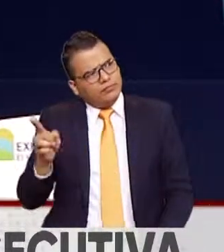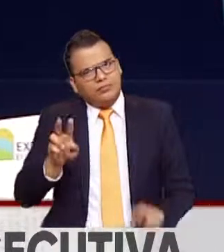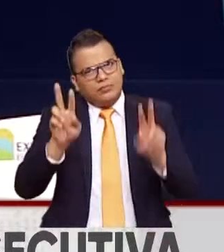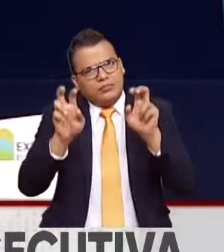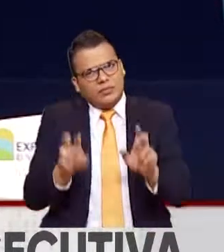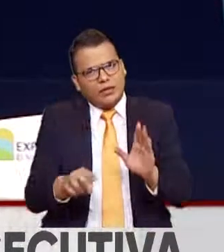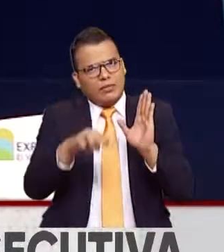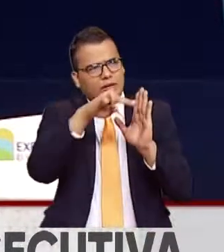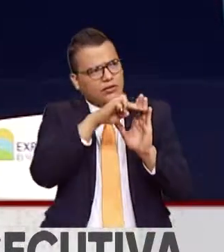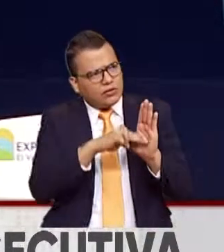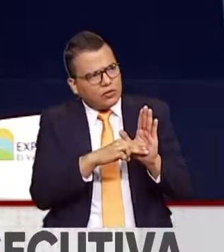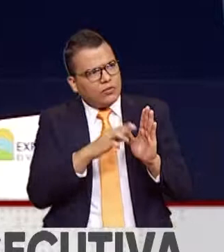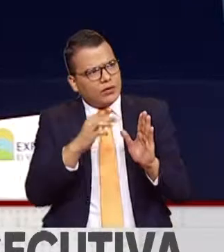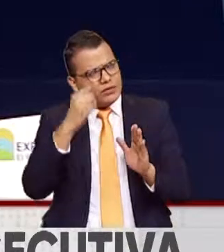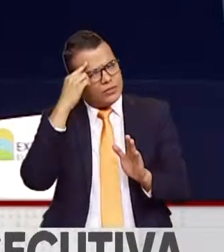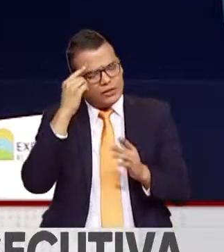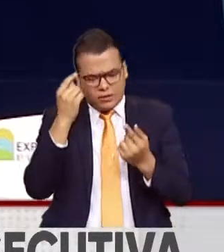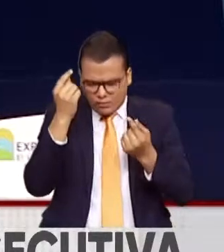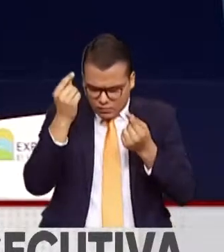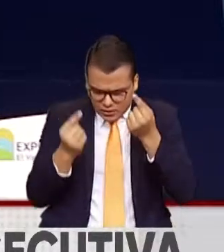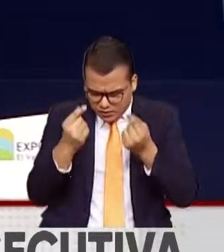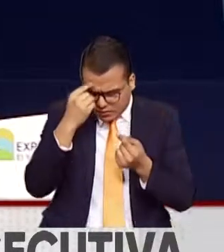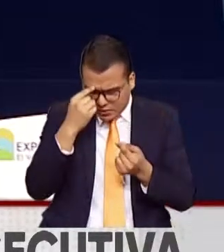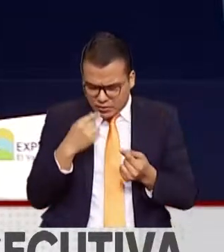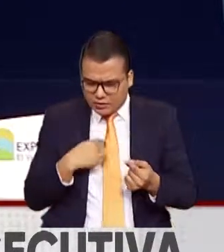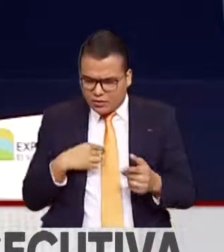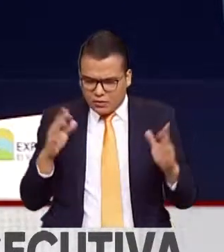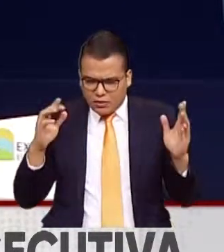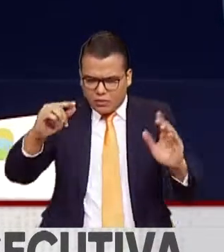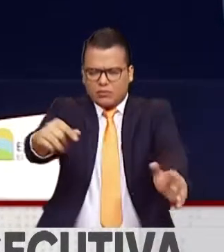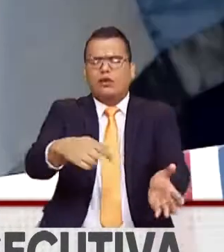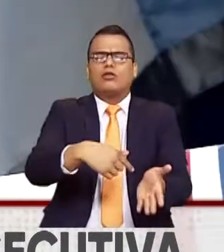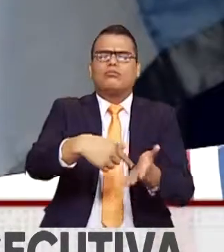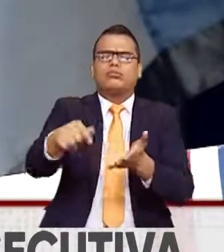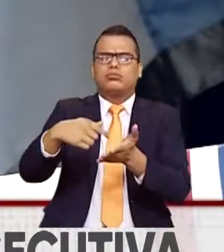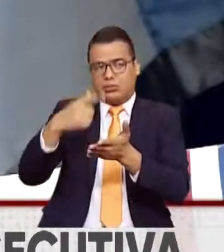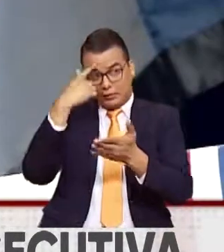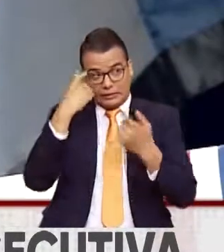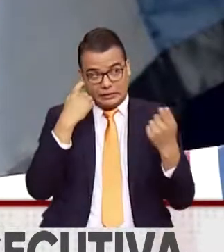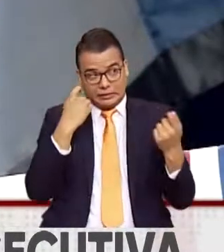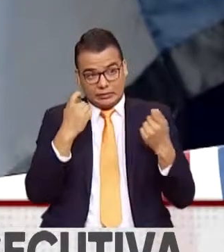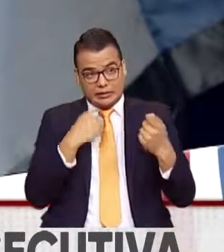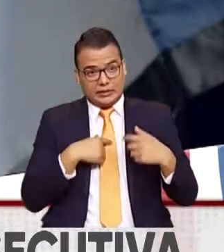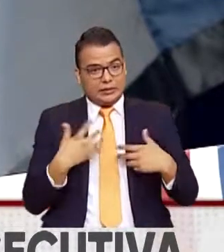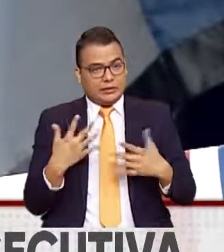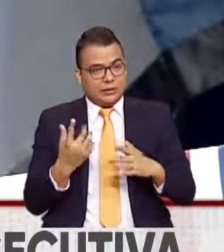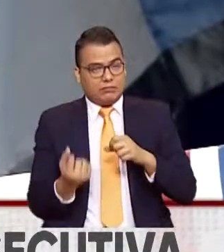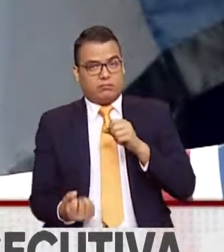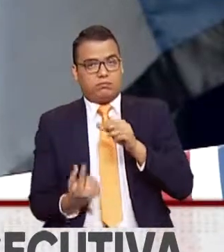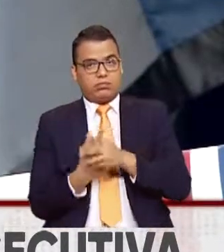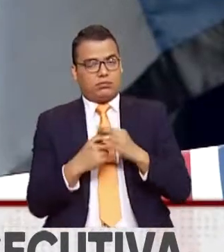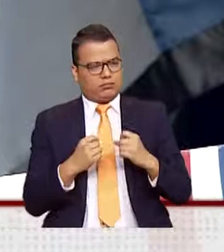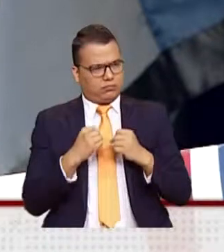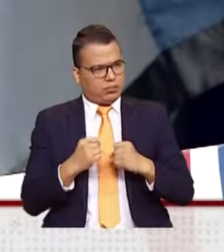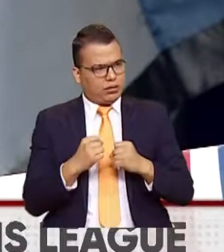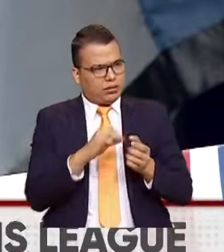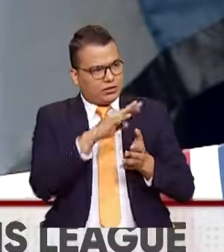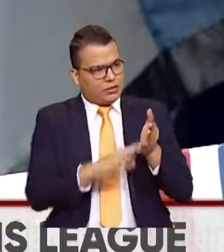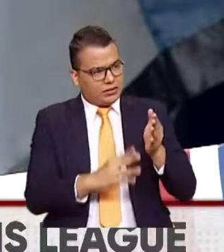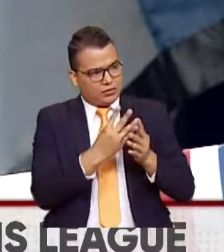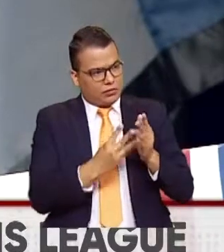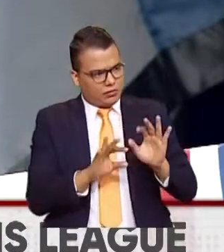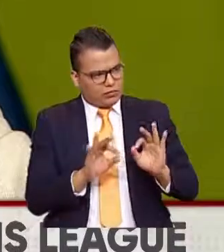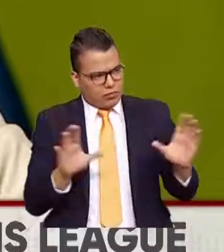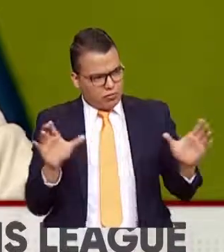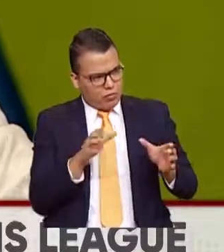jurídica y la parte económica lo llevó a pensar que no había que derrochar el dinero y ese ha sido una de las bases y cimientos exitosos del barcelona hoy por hoy que usted